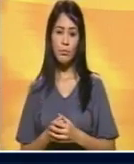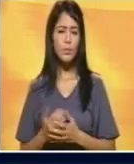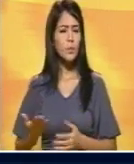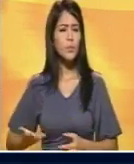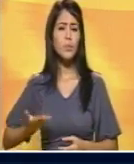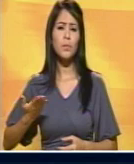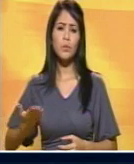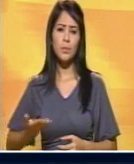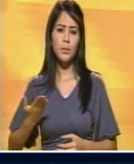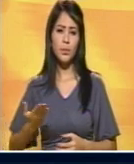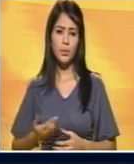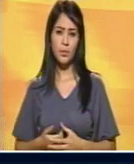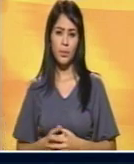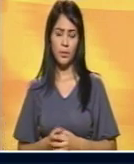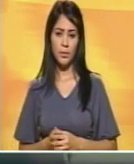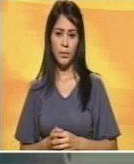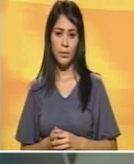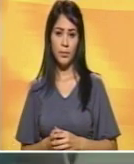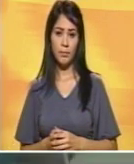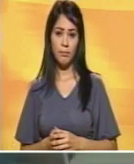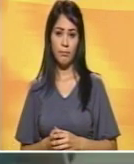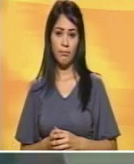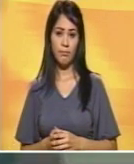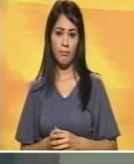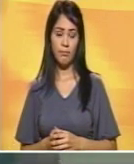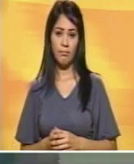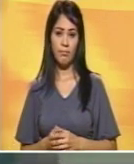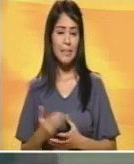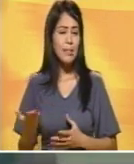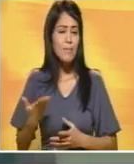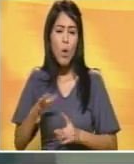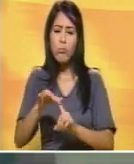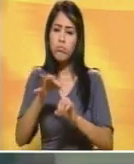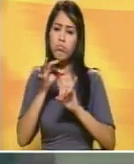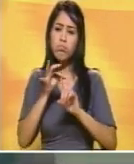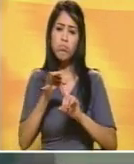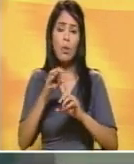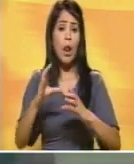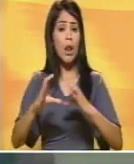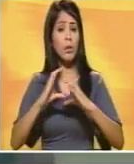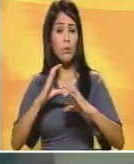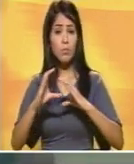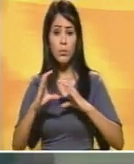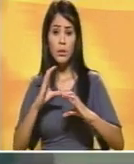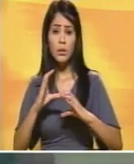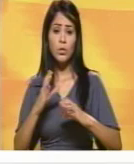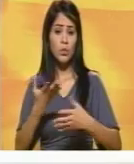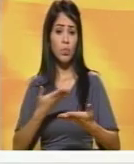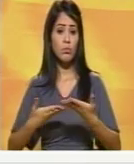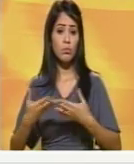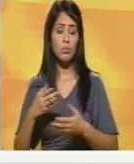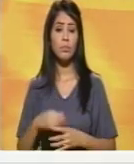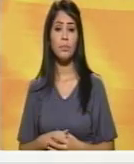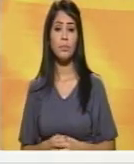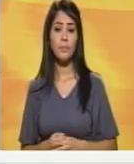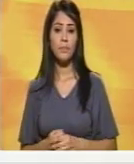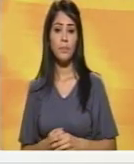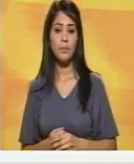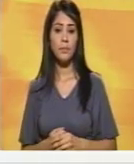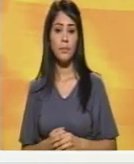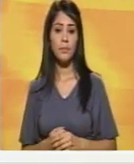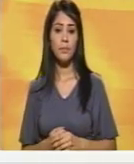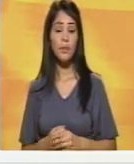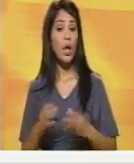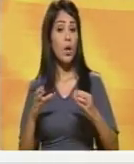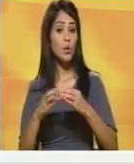supremamente, yo diría, imprescindible para la convivencia ciudadana. La